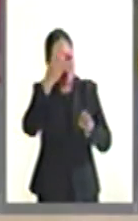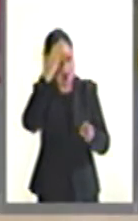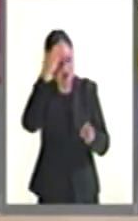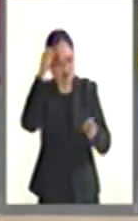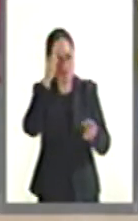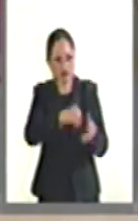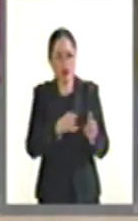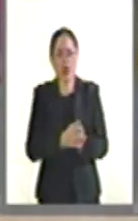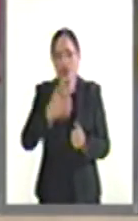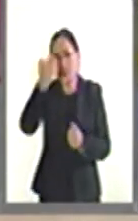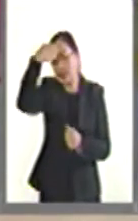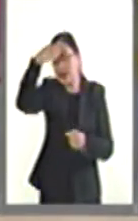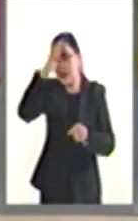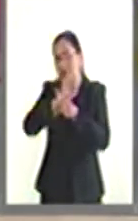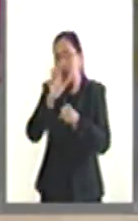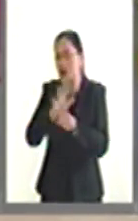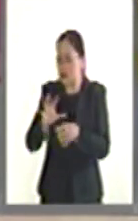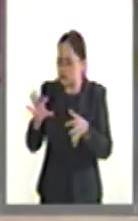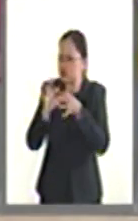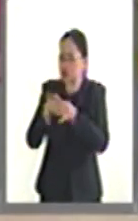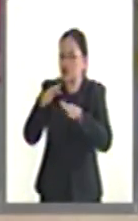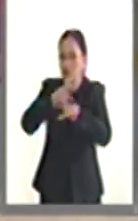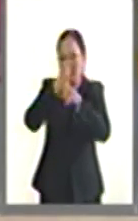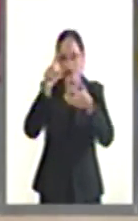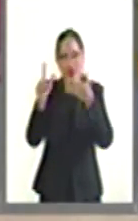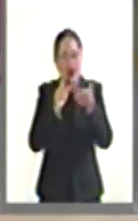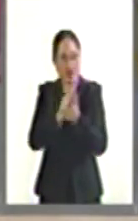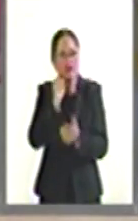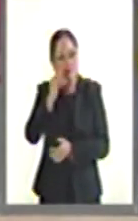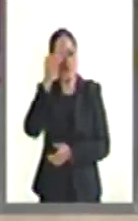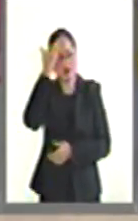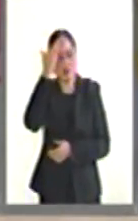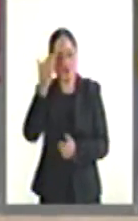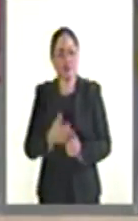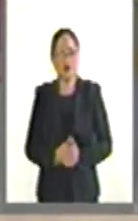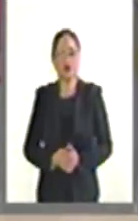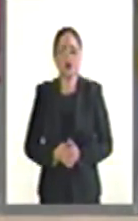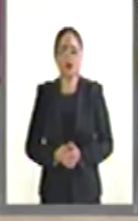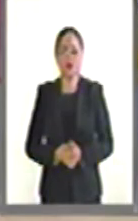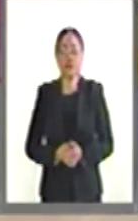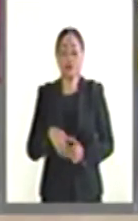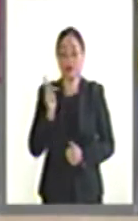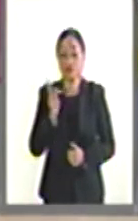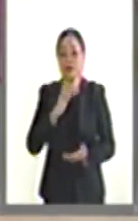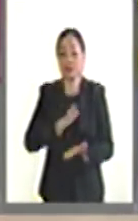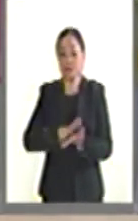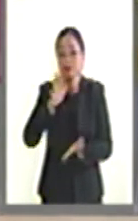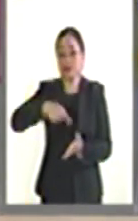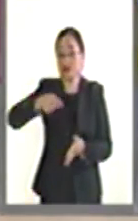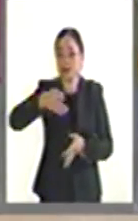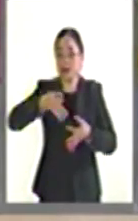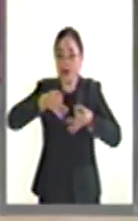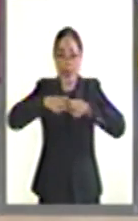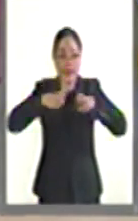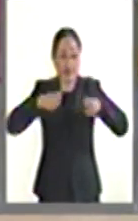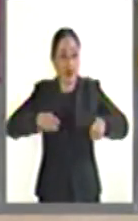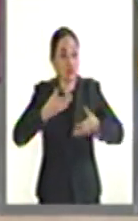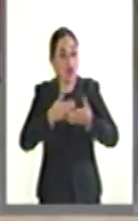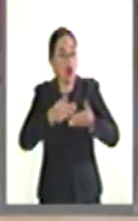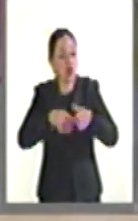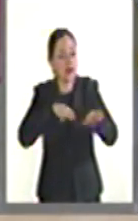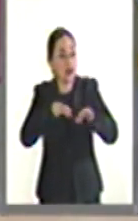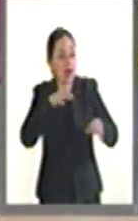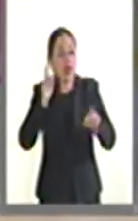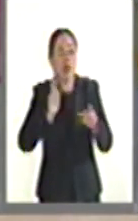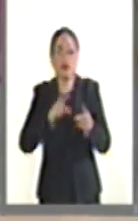y experiencia jurisdiccional. Sin embargo, la mayor parte de los magistrados en funciones, así